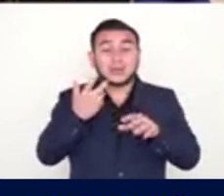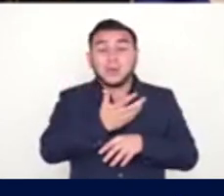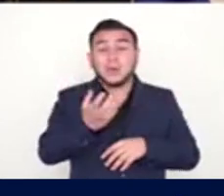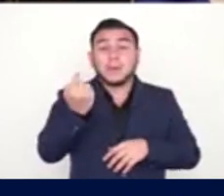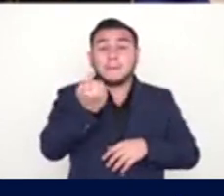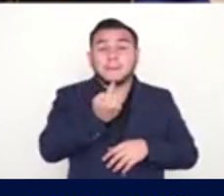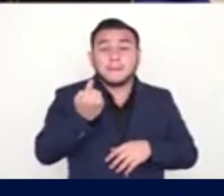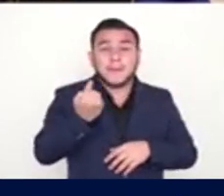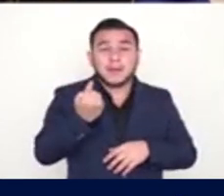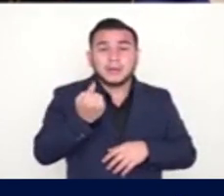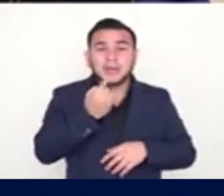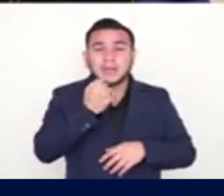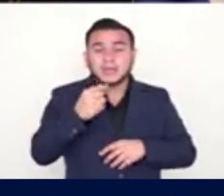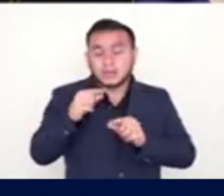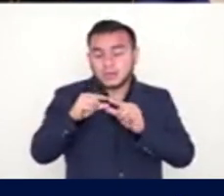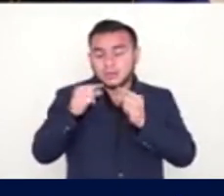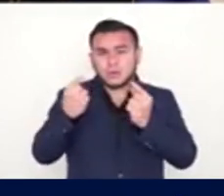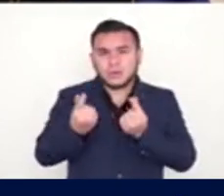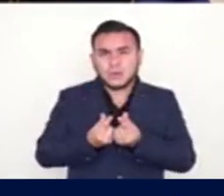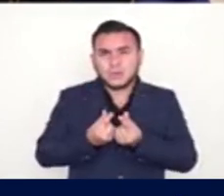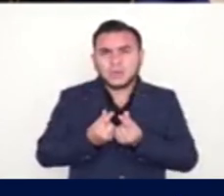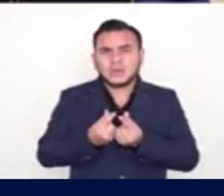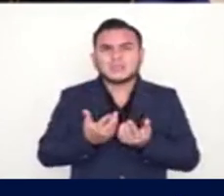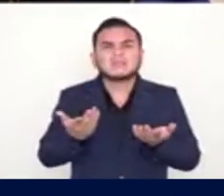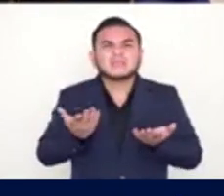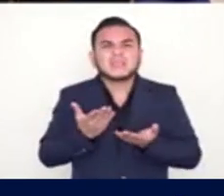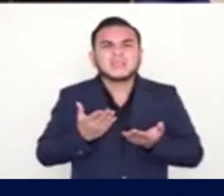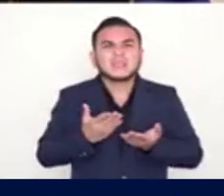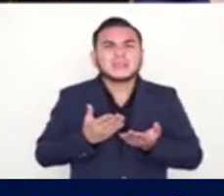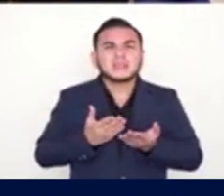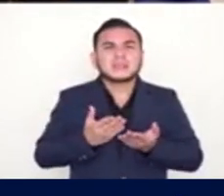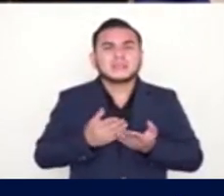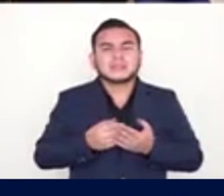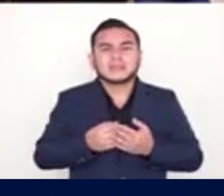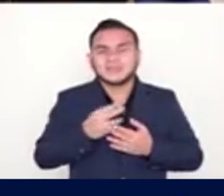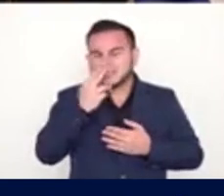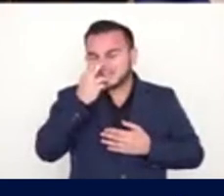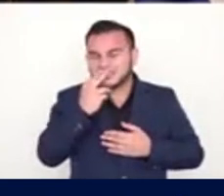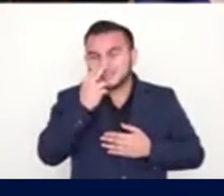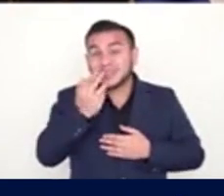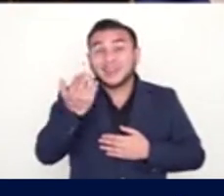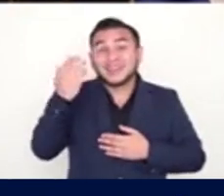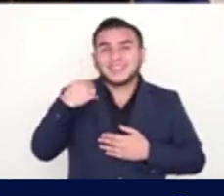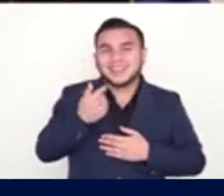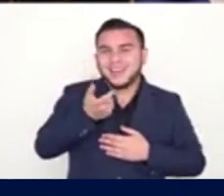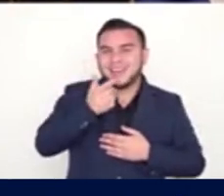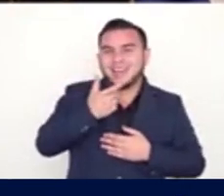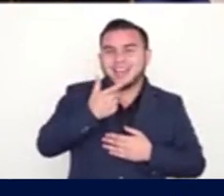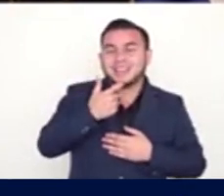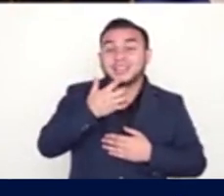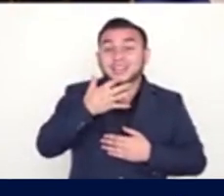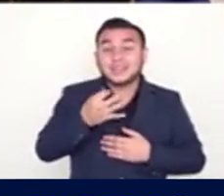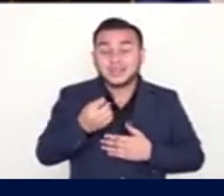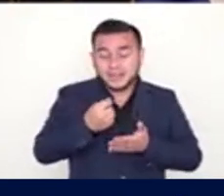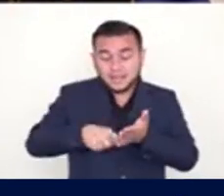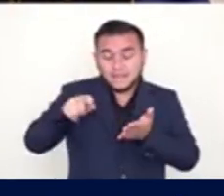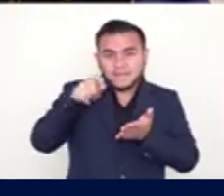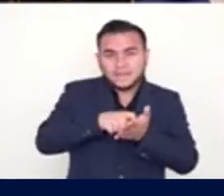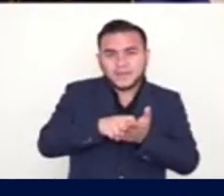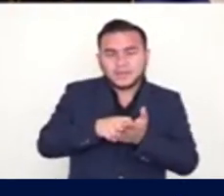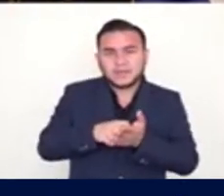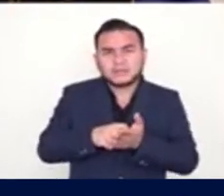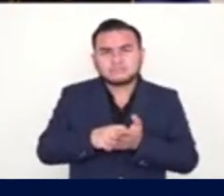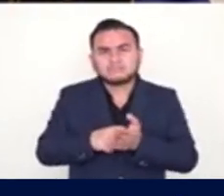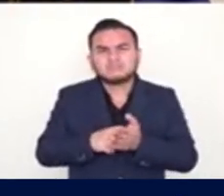ocupados, sobre todo este grupito muy pequeño. En la carta anterior me dio risa porque los congresistas firmaron una carta y